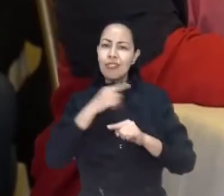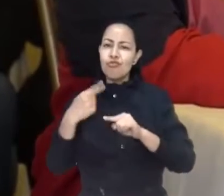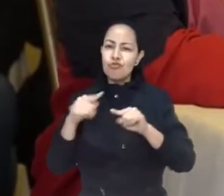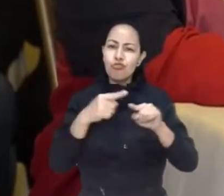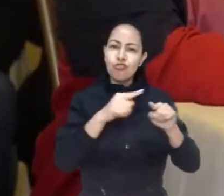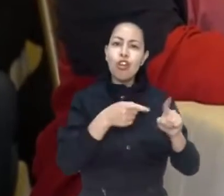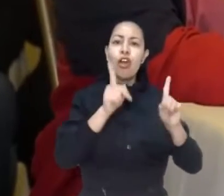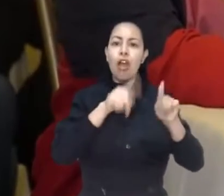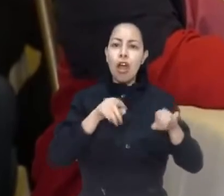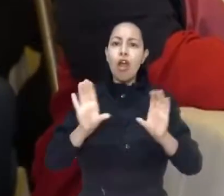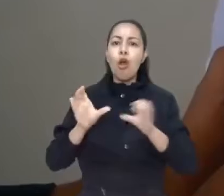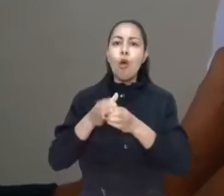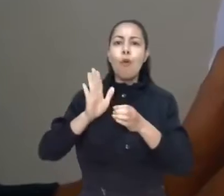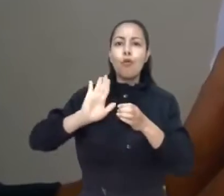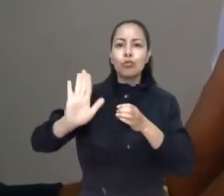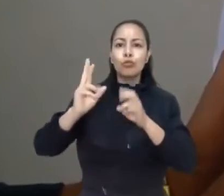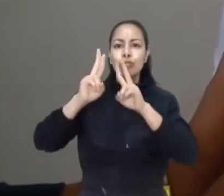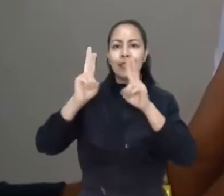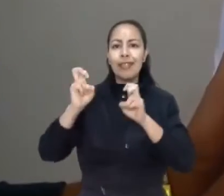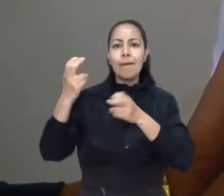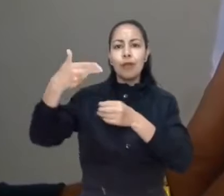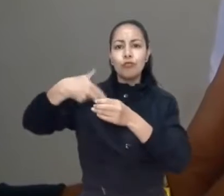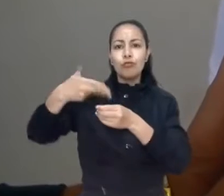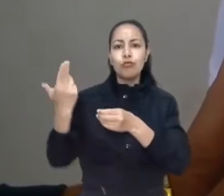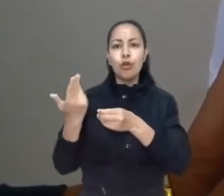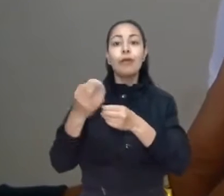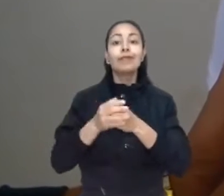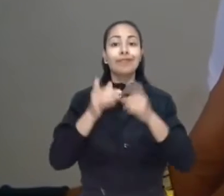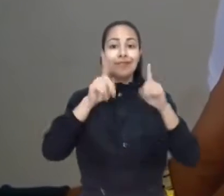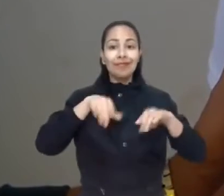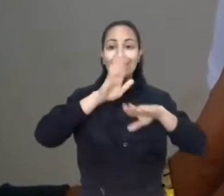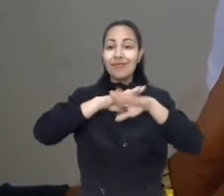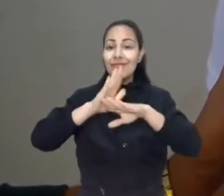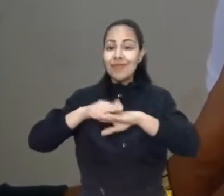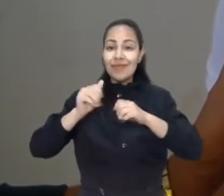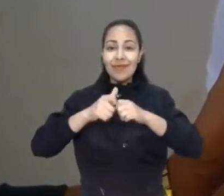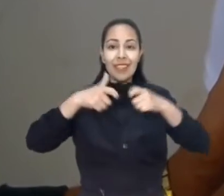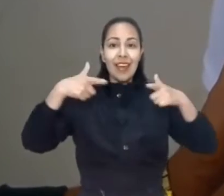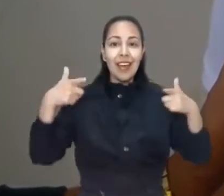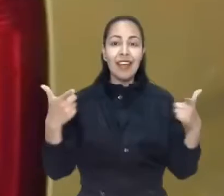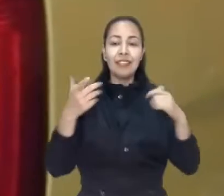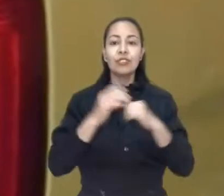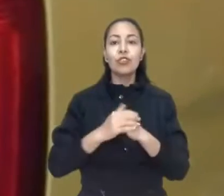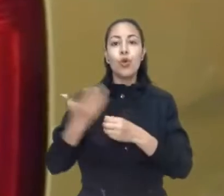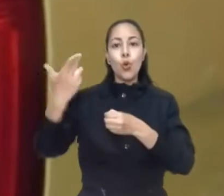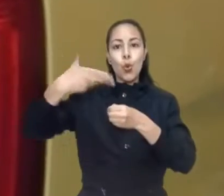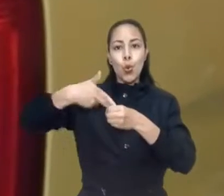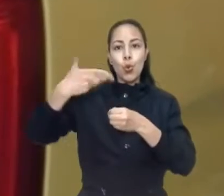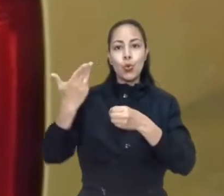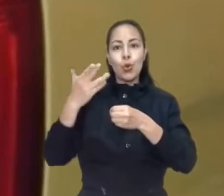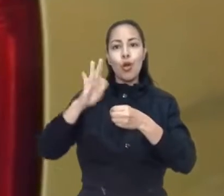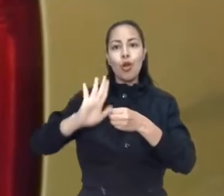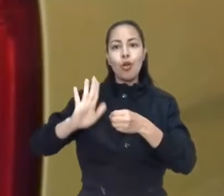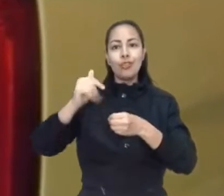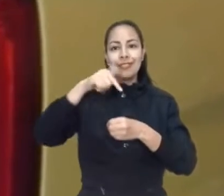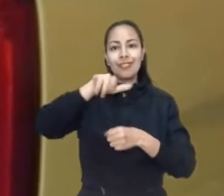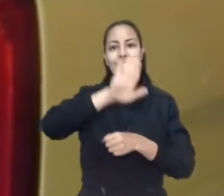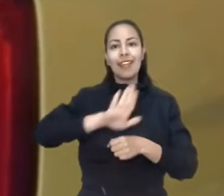gremio de todo el combustible, y aquí grandes noticias. Primero, el combustible a